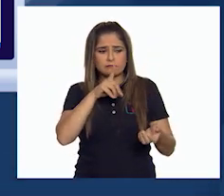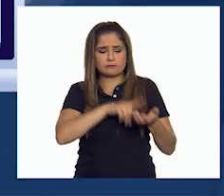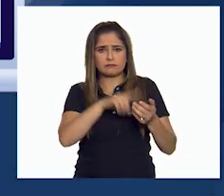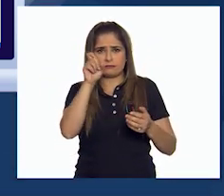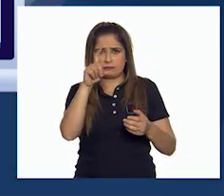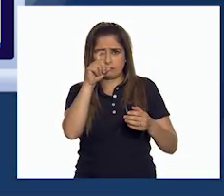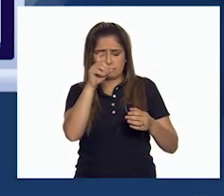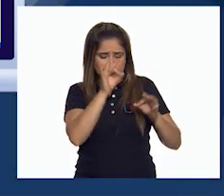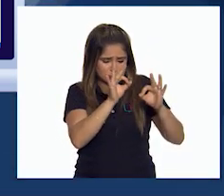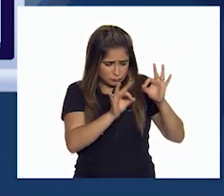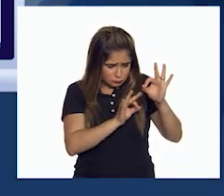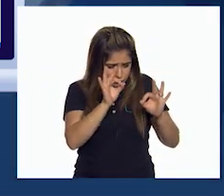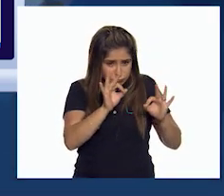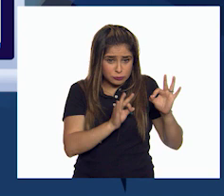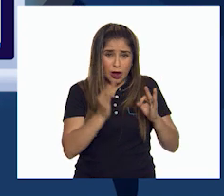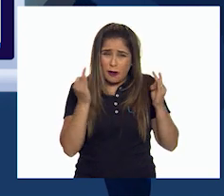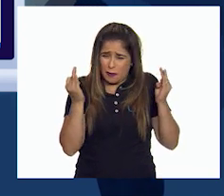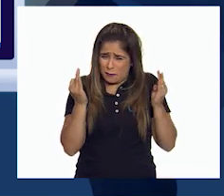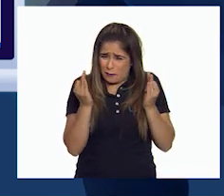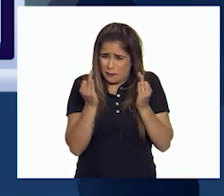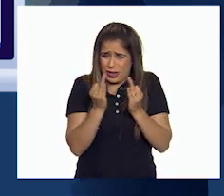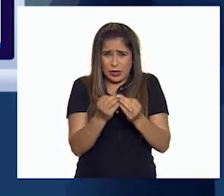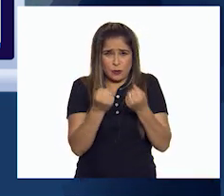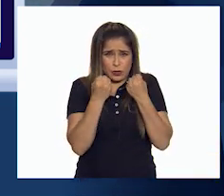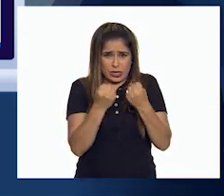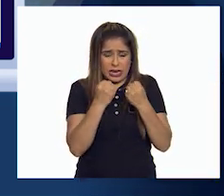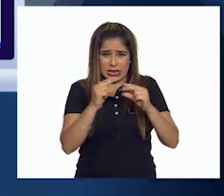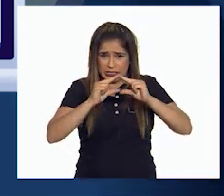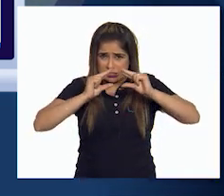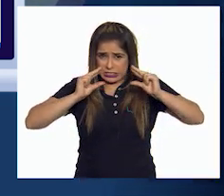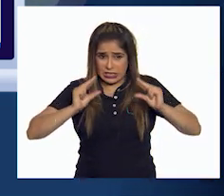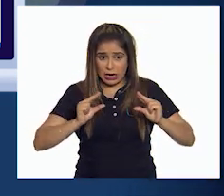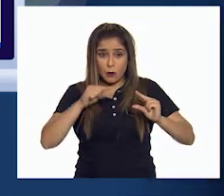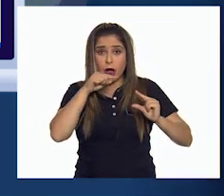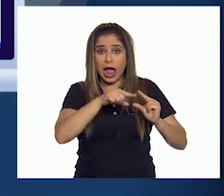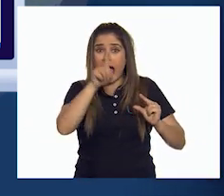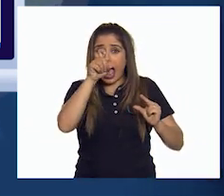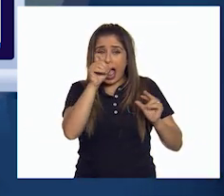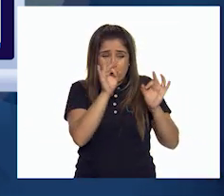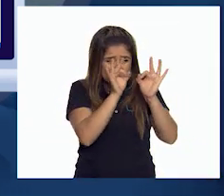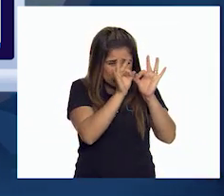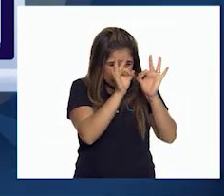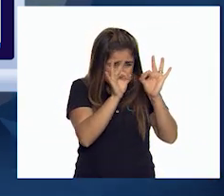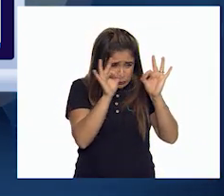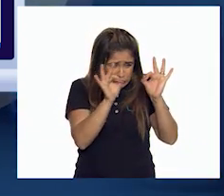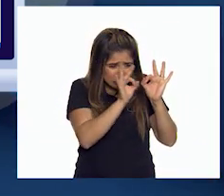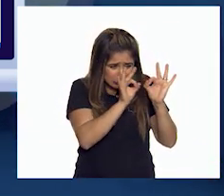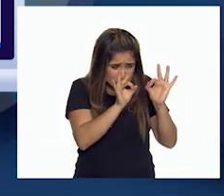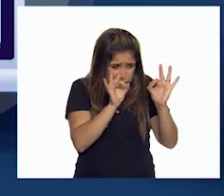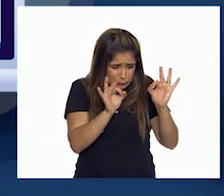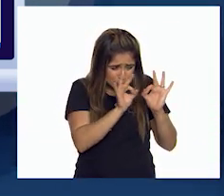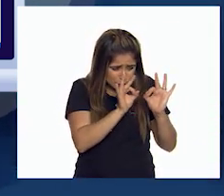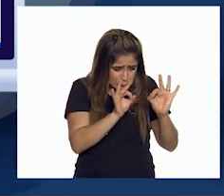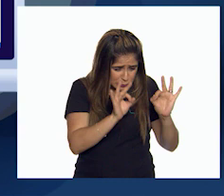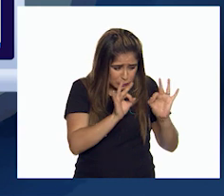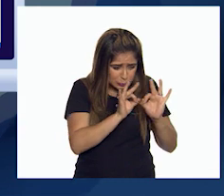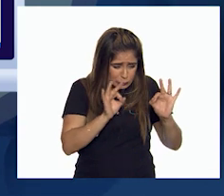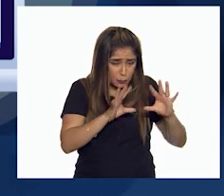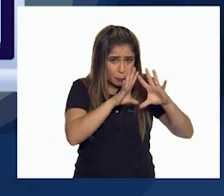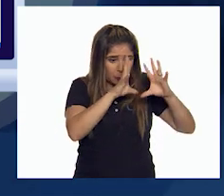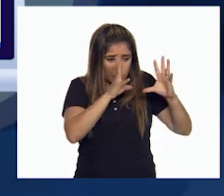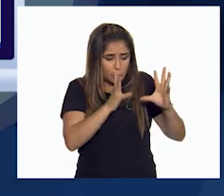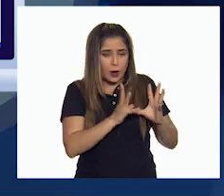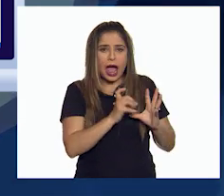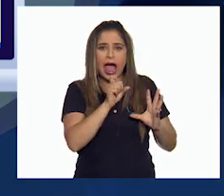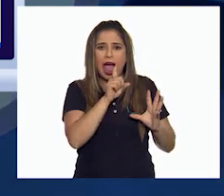agua a temperaturas bajas, las moléculas se mantienen muy juntas y organizadas, ¿no? Formando el hielo.